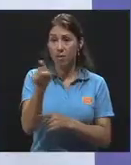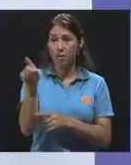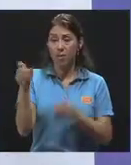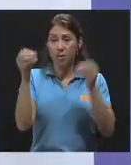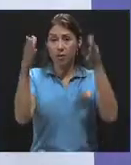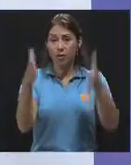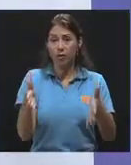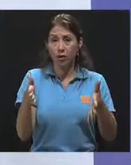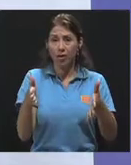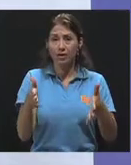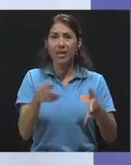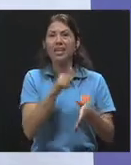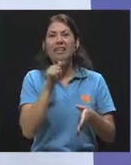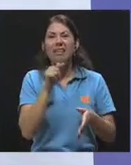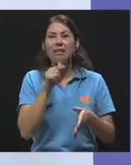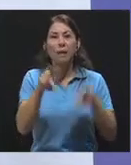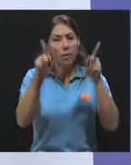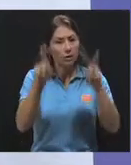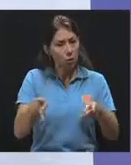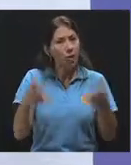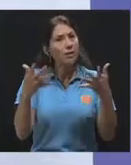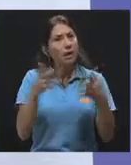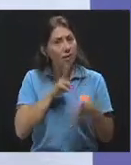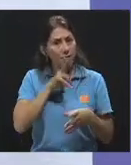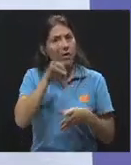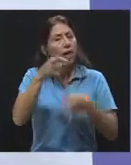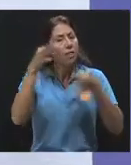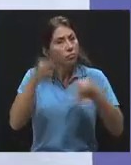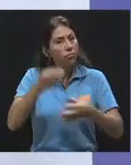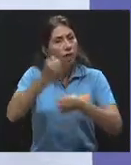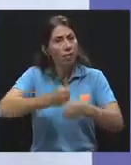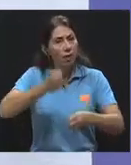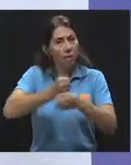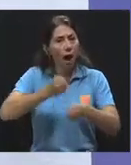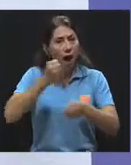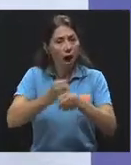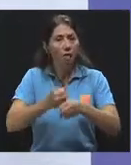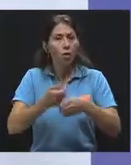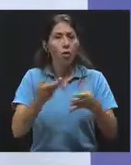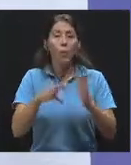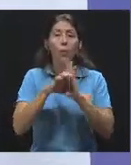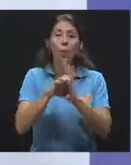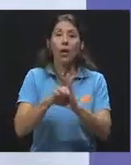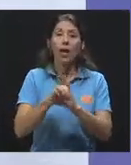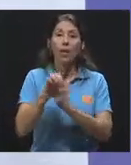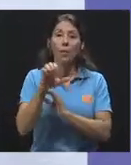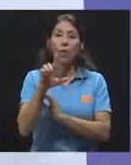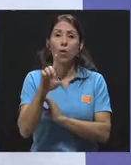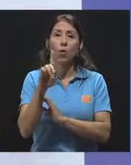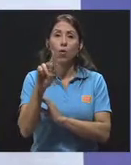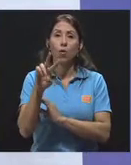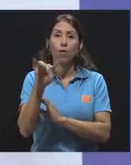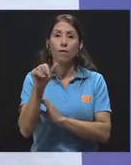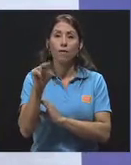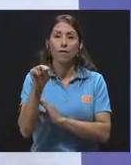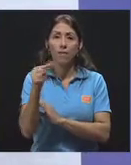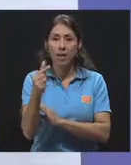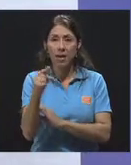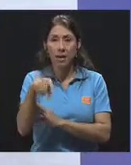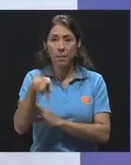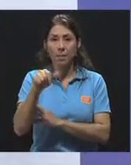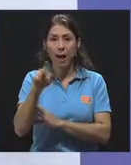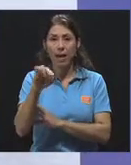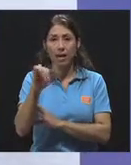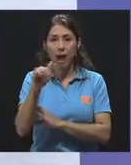profesores son personas que de verdad han trabajado en ajá, películas. Están en el medio. Animadas. Ajá. Hemos tenido, digamos, a Ludwig